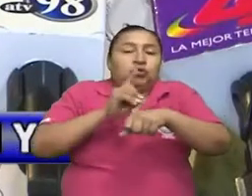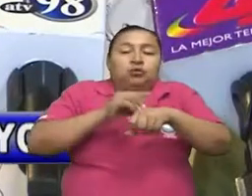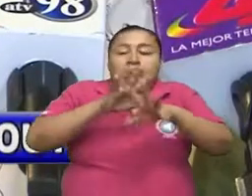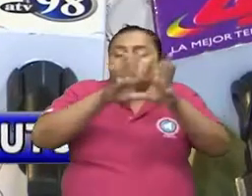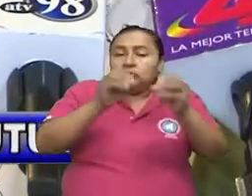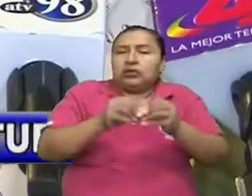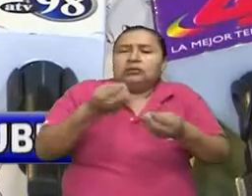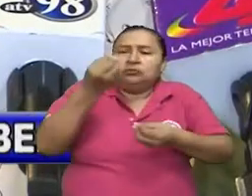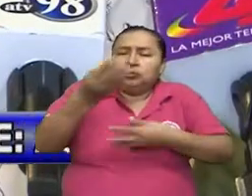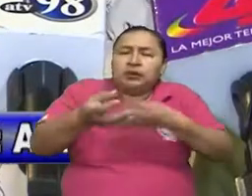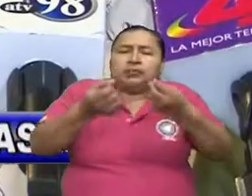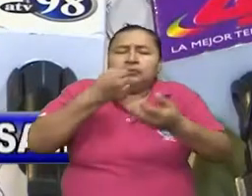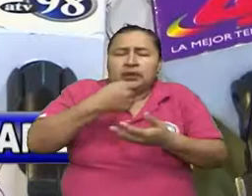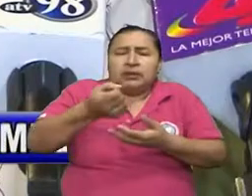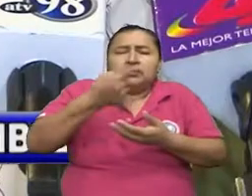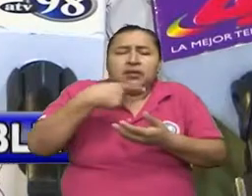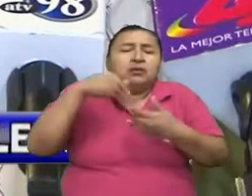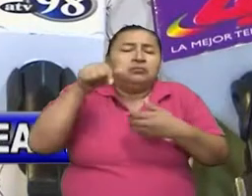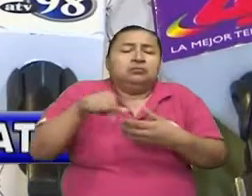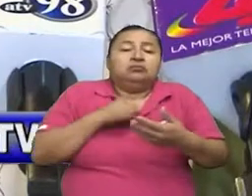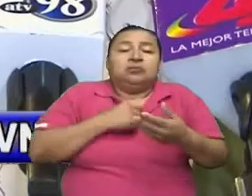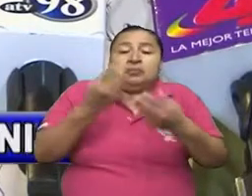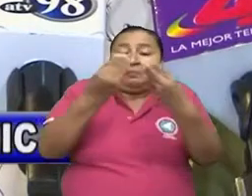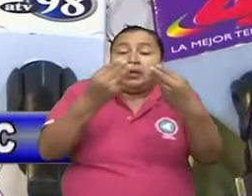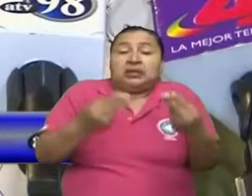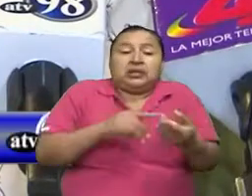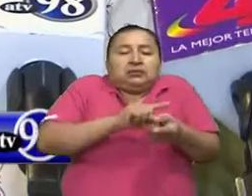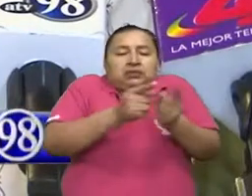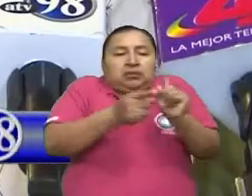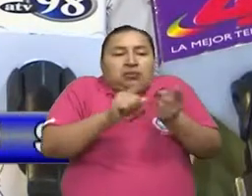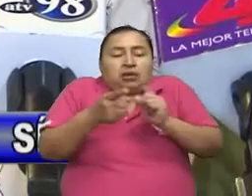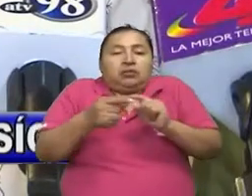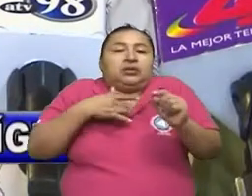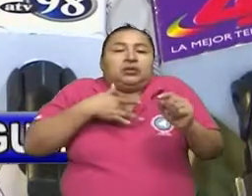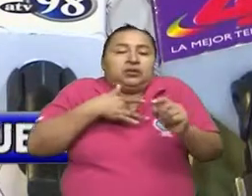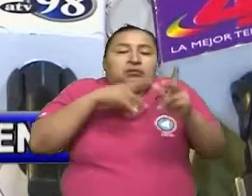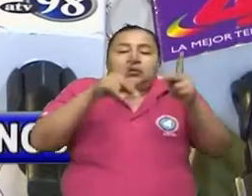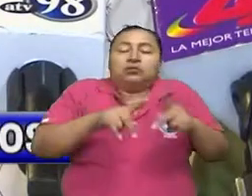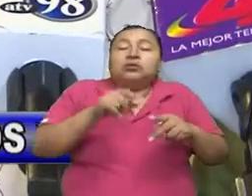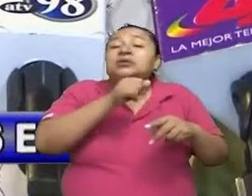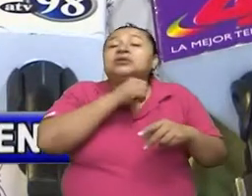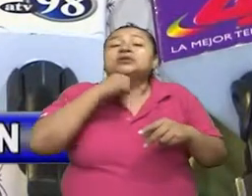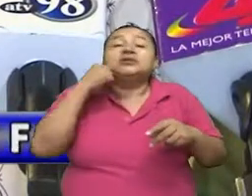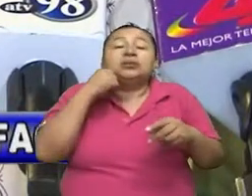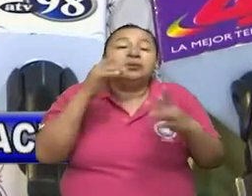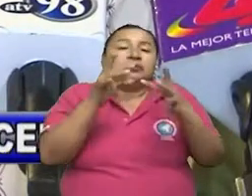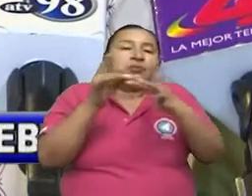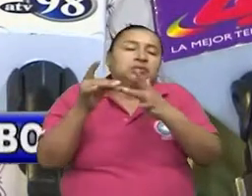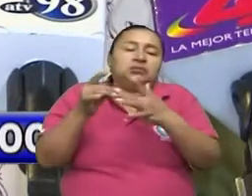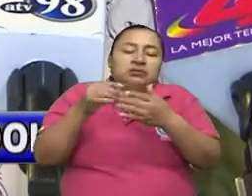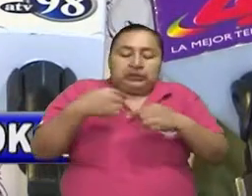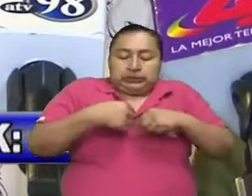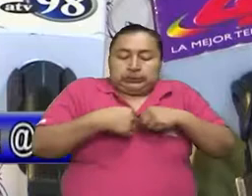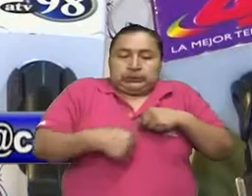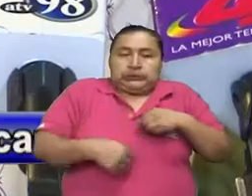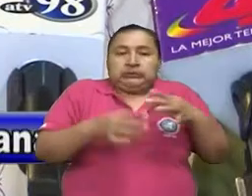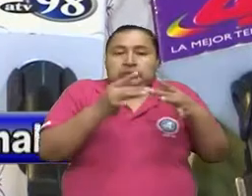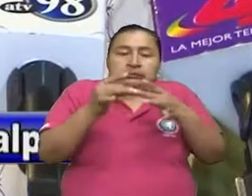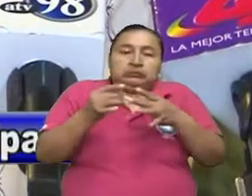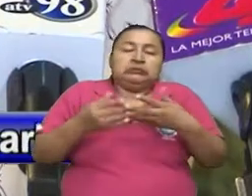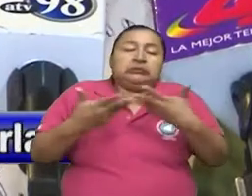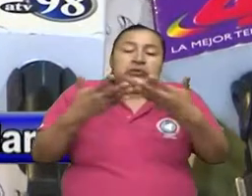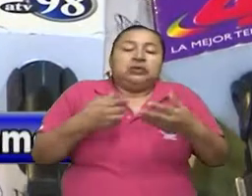de medicamentos y material de reposición periódica, exámenes especiales, cirugía y entrega de